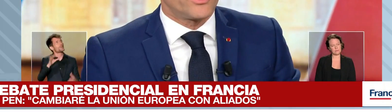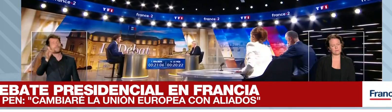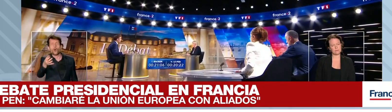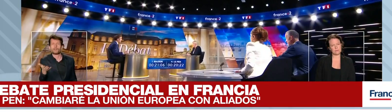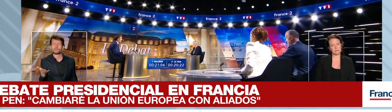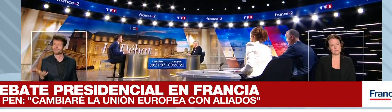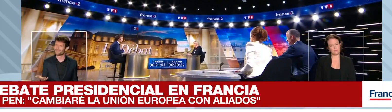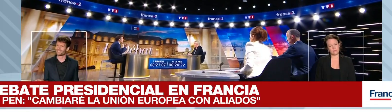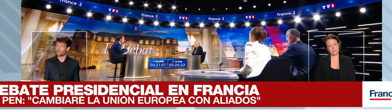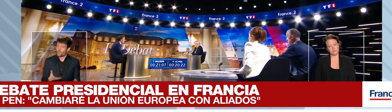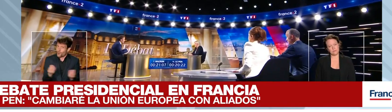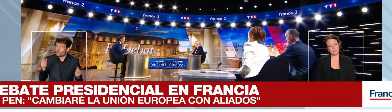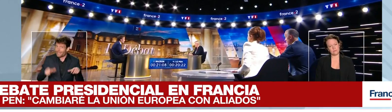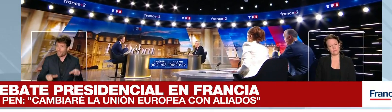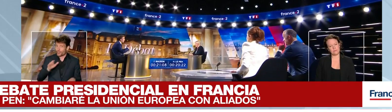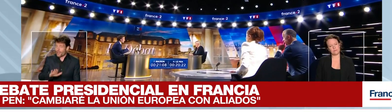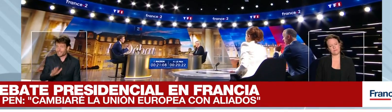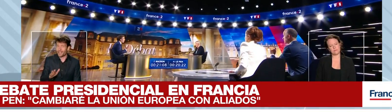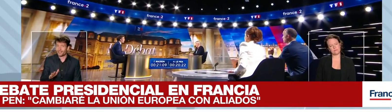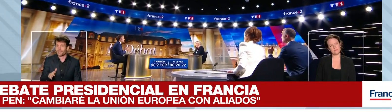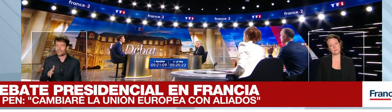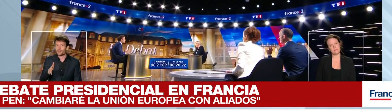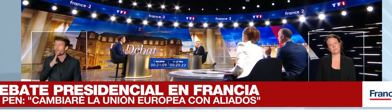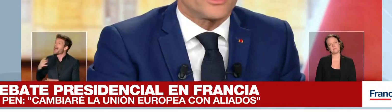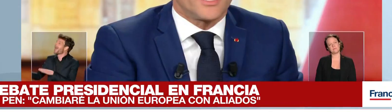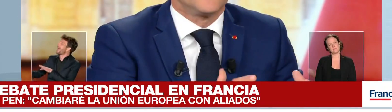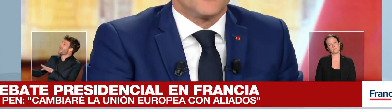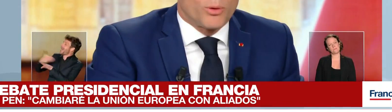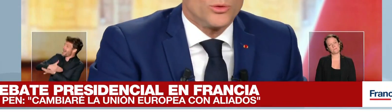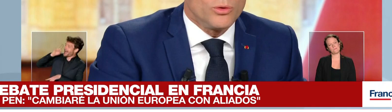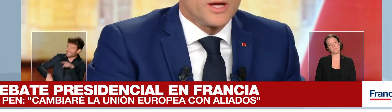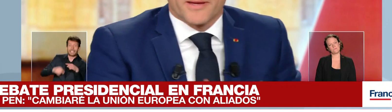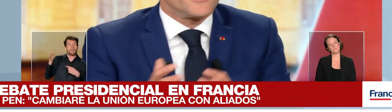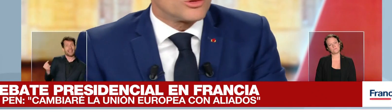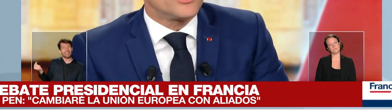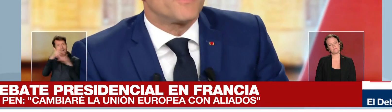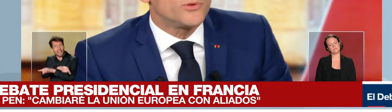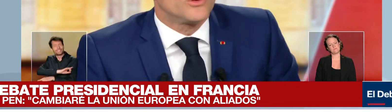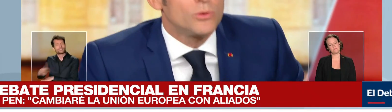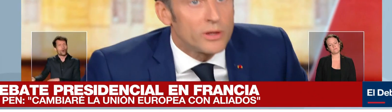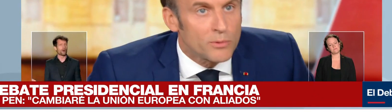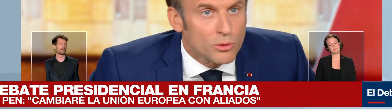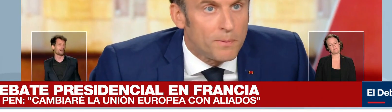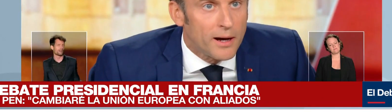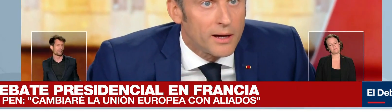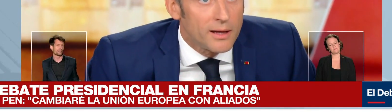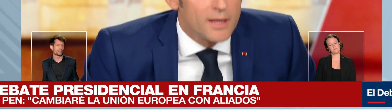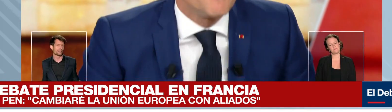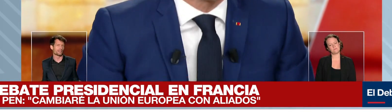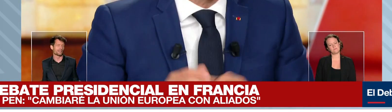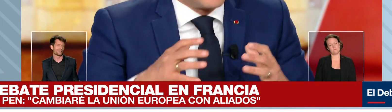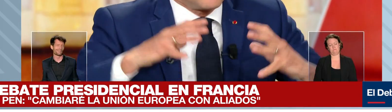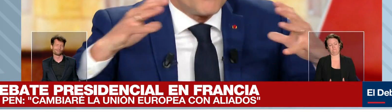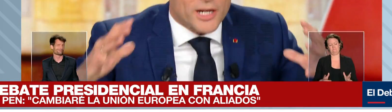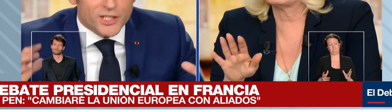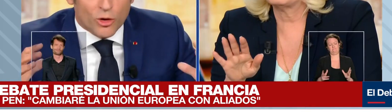hoy. Hay muchas personas que hacen esto. ¿Usted cree que se puede tomar esta preferencia nacional para nosotros, pero que las demás no la van a